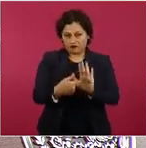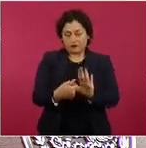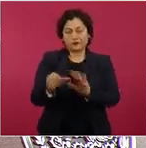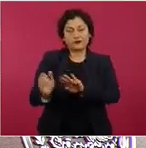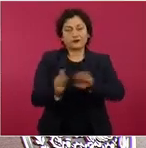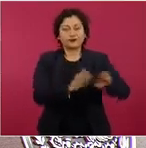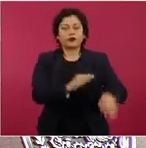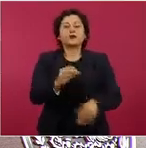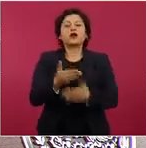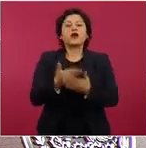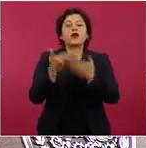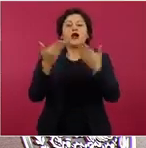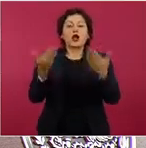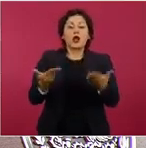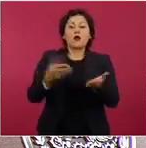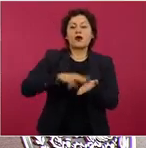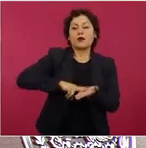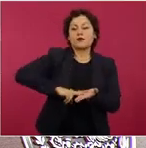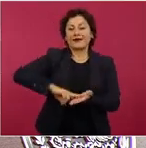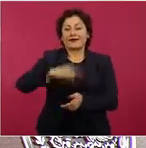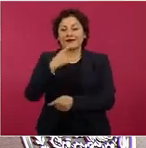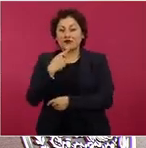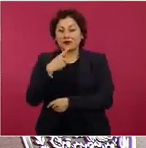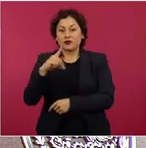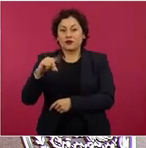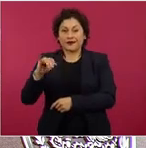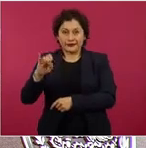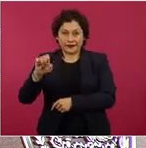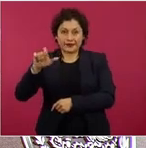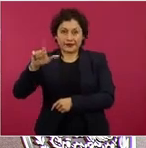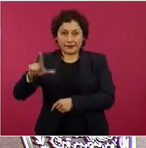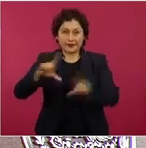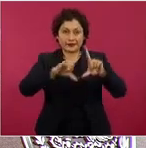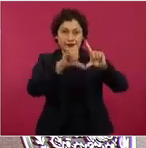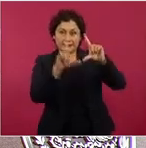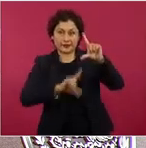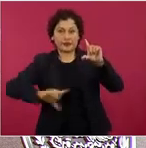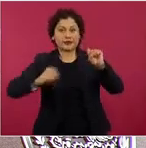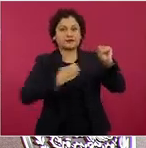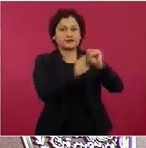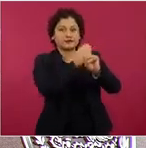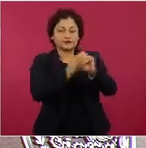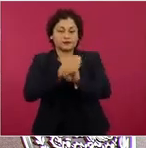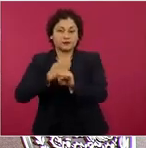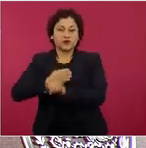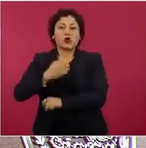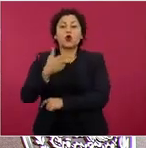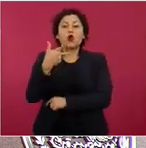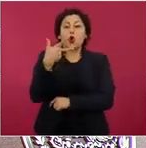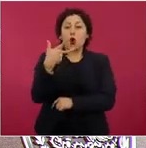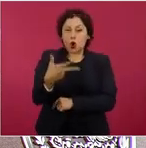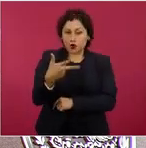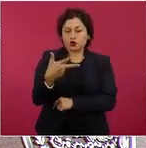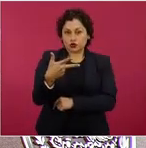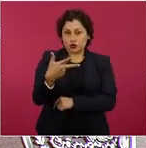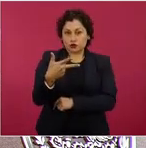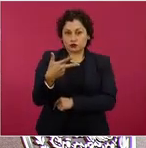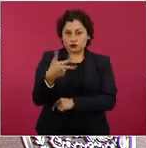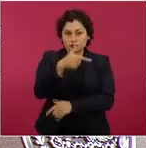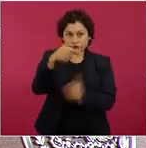de combustible en las nueve regiones, ocho regiones del país, cómo se